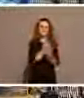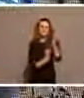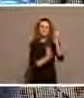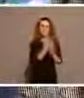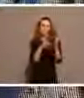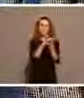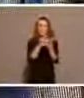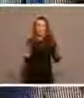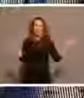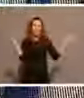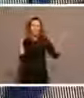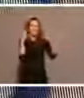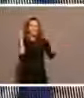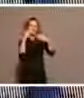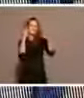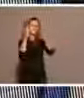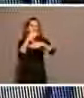sin